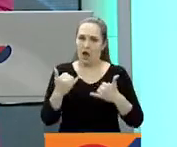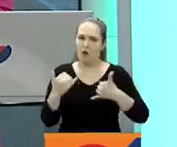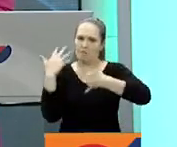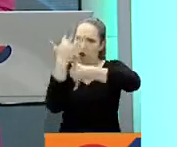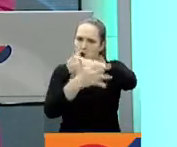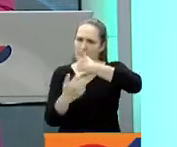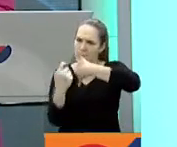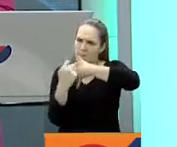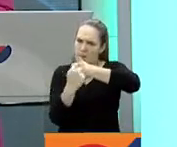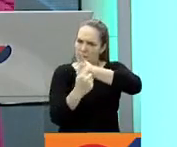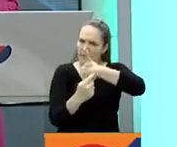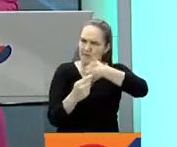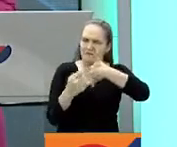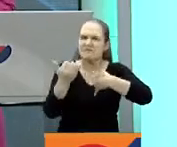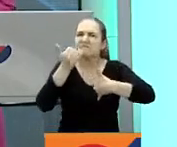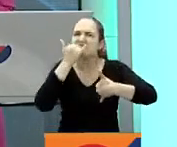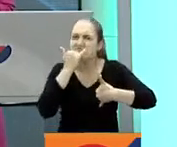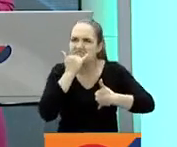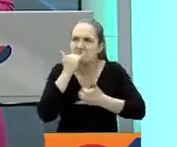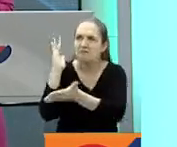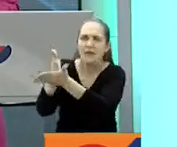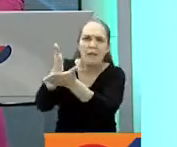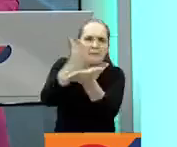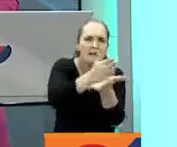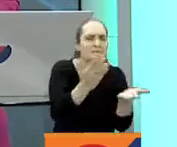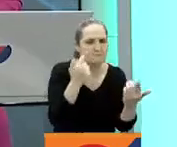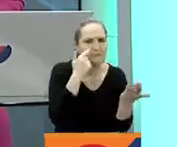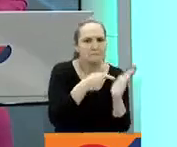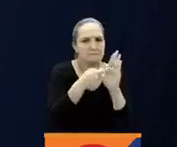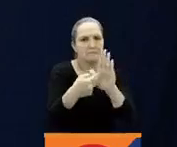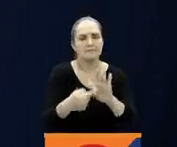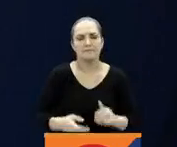para conocer lo que ha ocurrido con la pólvora.